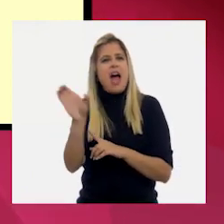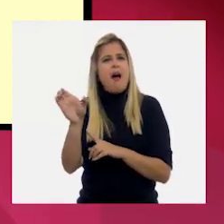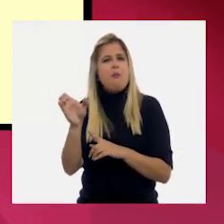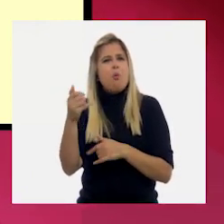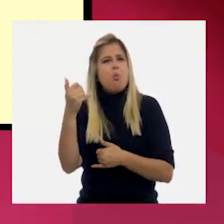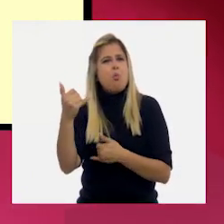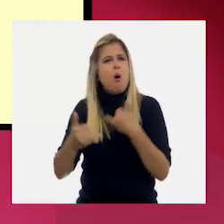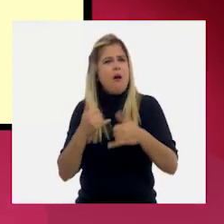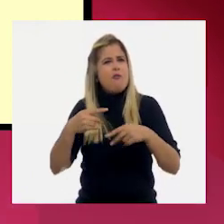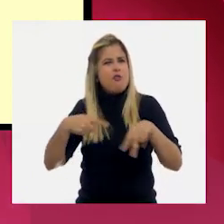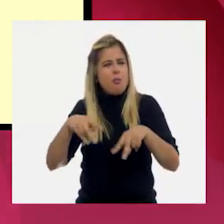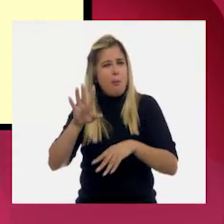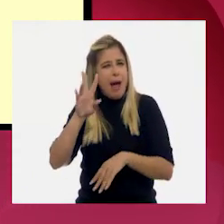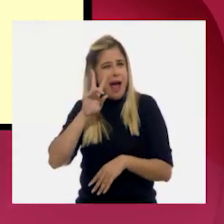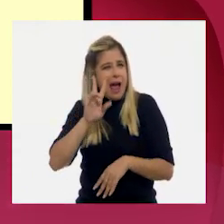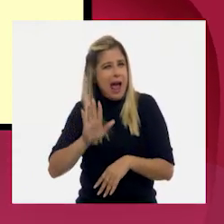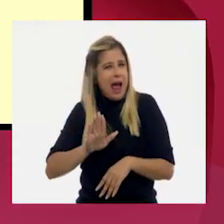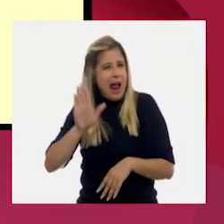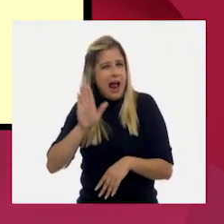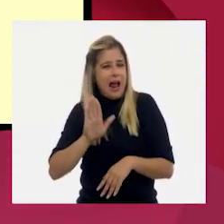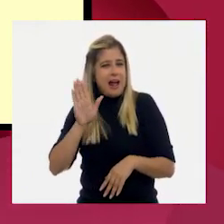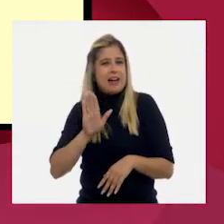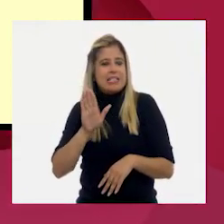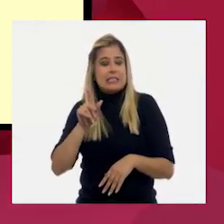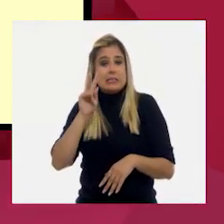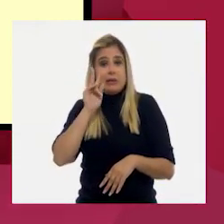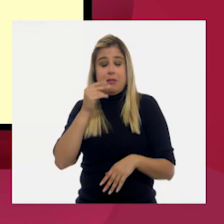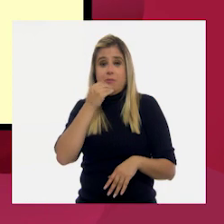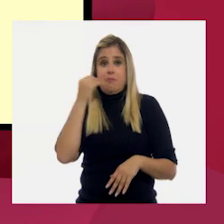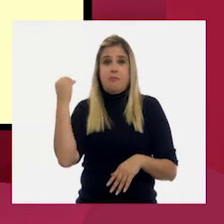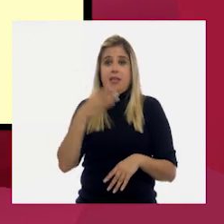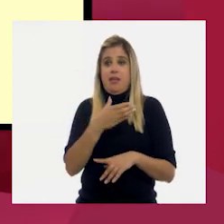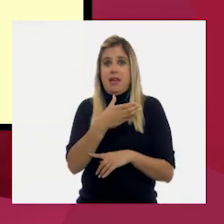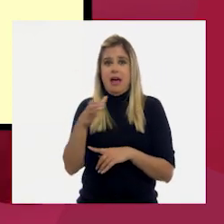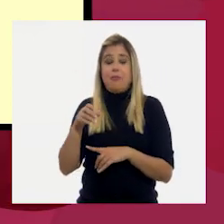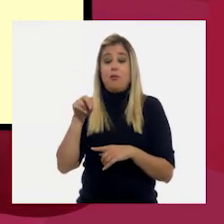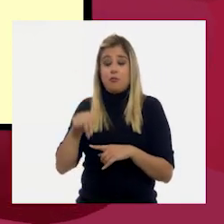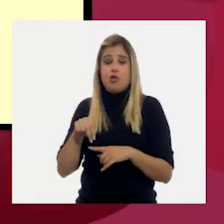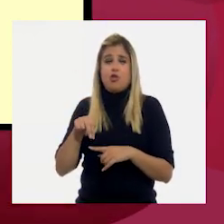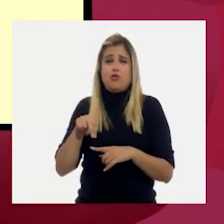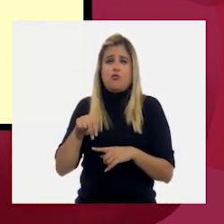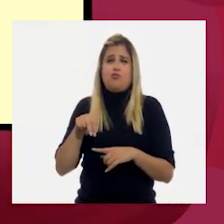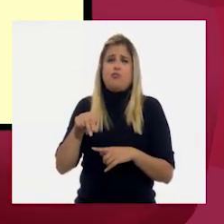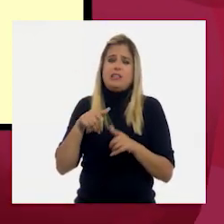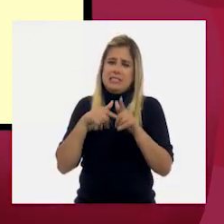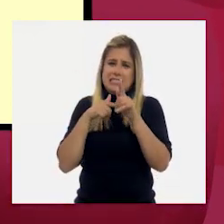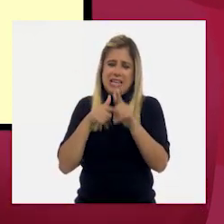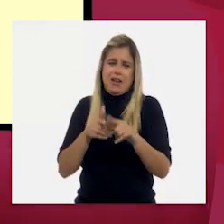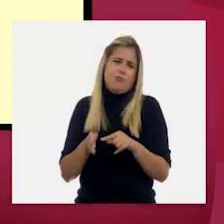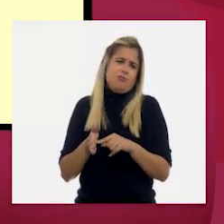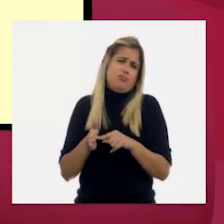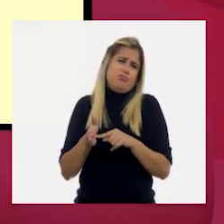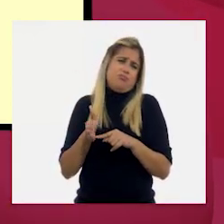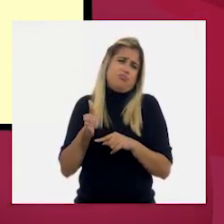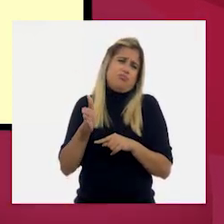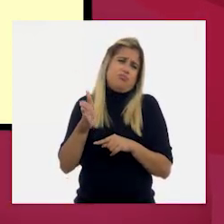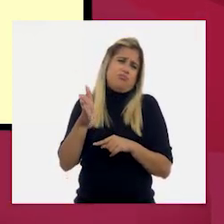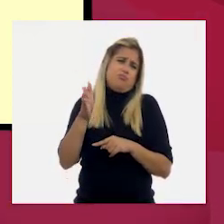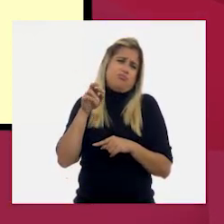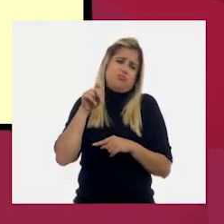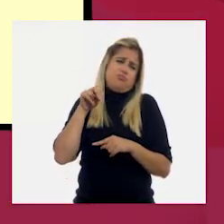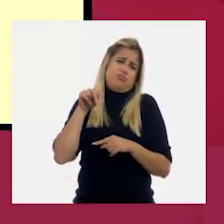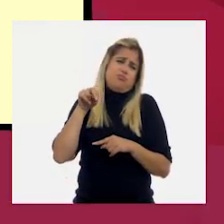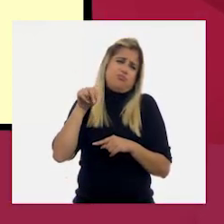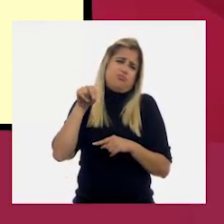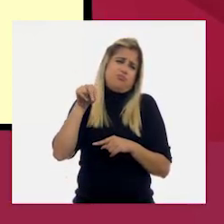Así es, Pepe. Se ve muy bonito. Sí, se ve bien padre ese campo. Y después de ahí, hay que seguir derecho en el camino